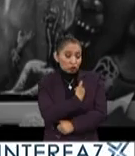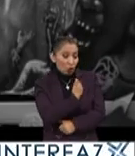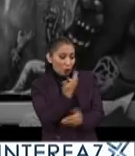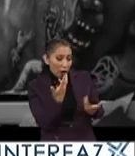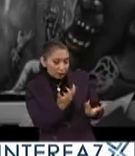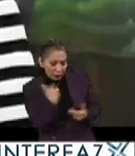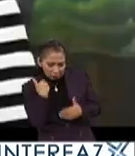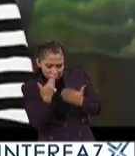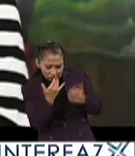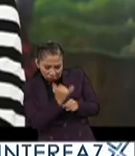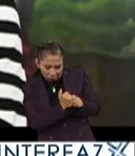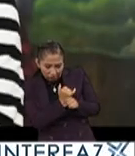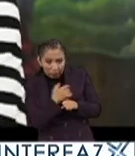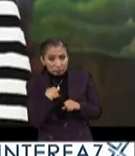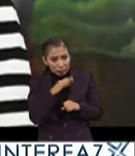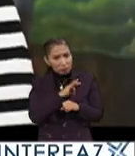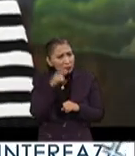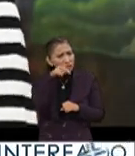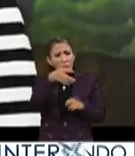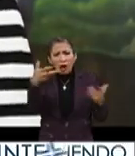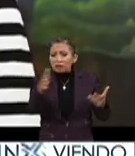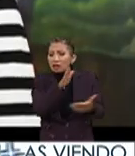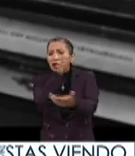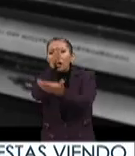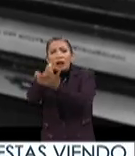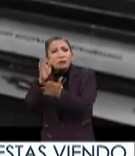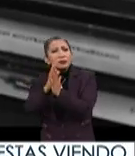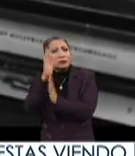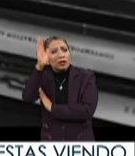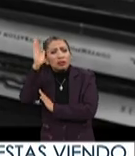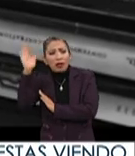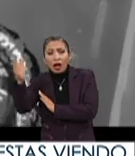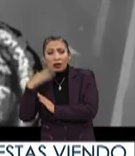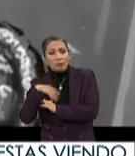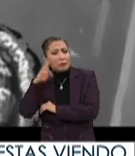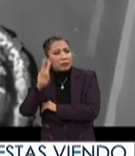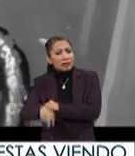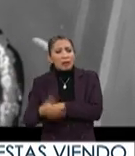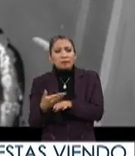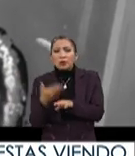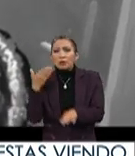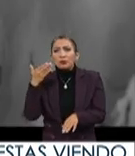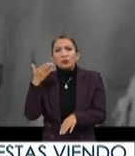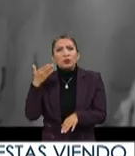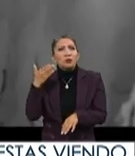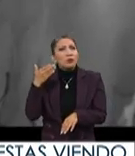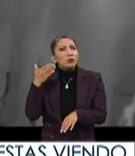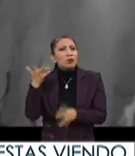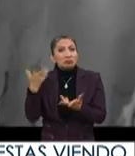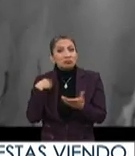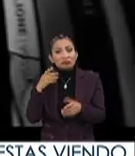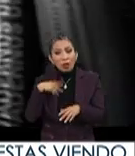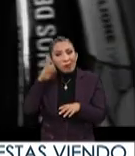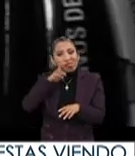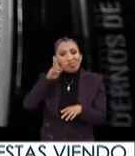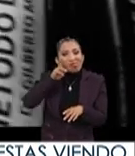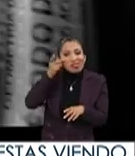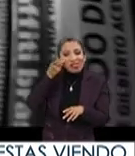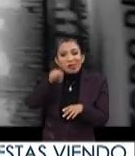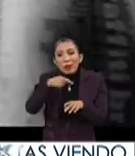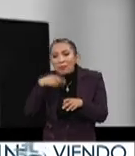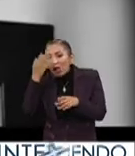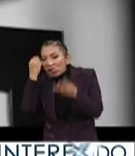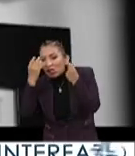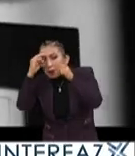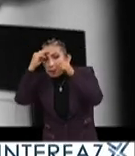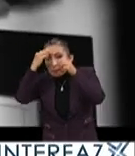también. Creo que si pueden, háganlo, acérquense a las bibliotecas, son realmente pues, laboratorios potenciales para